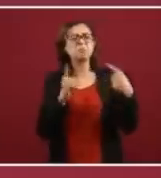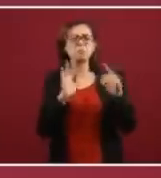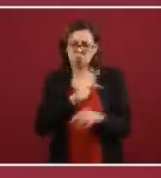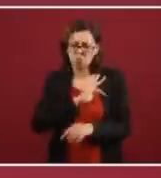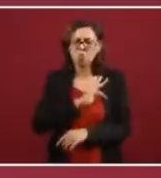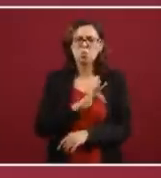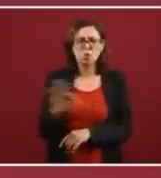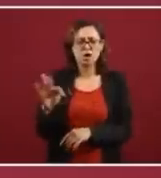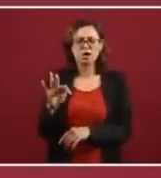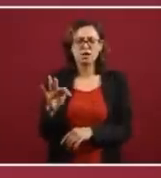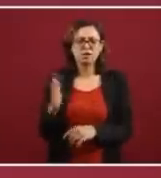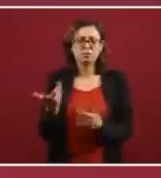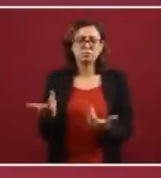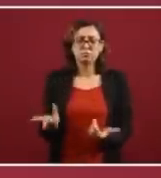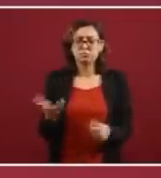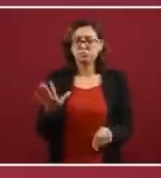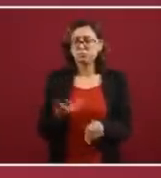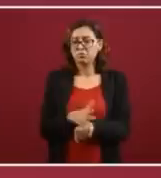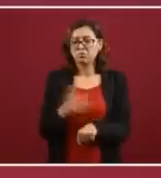por